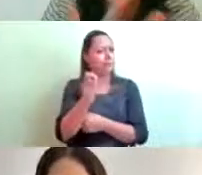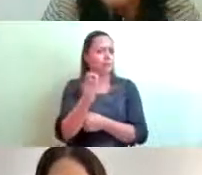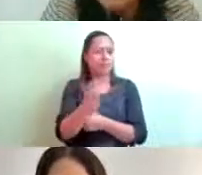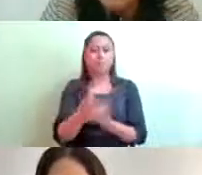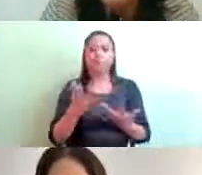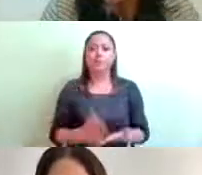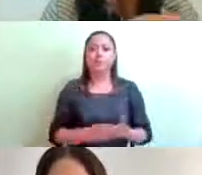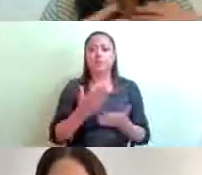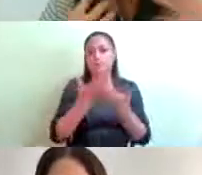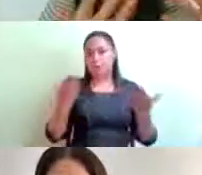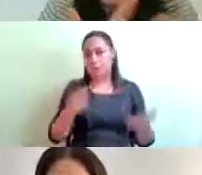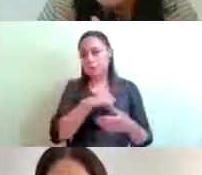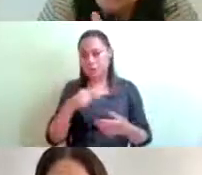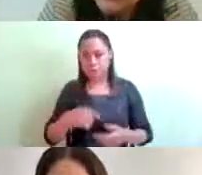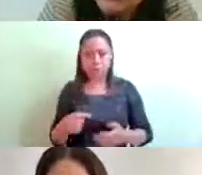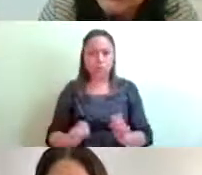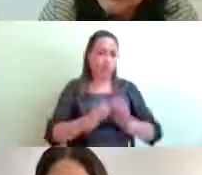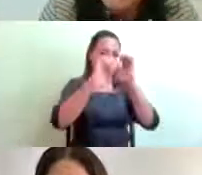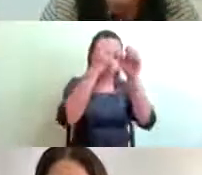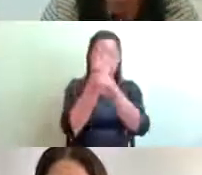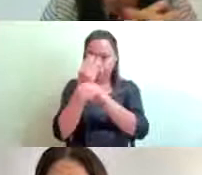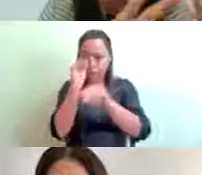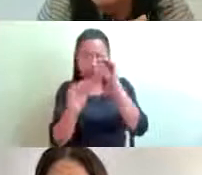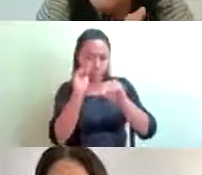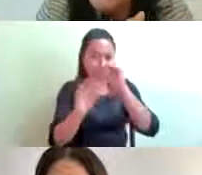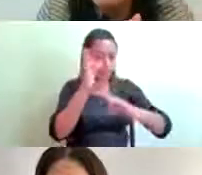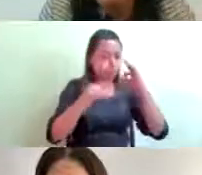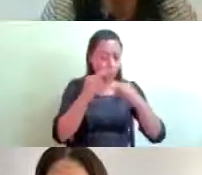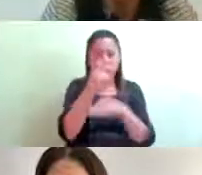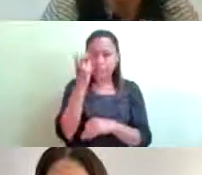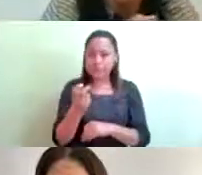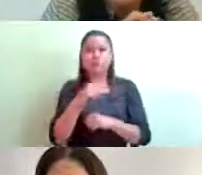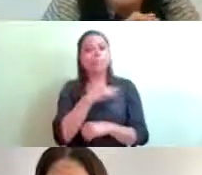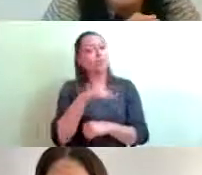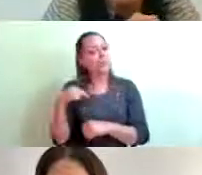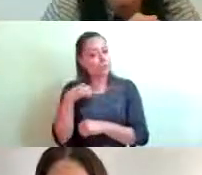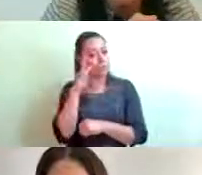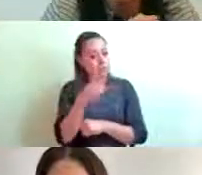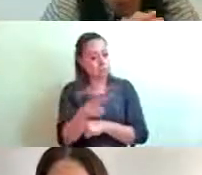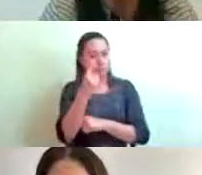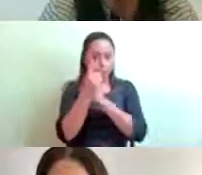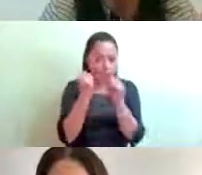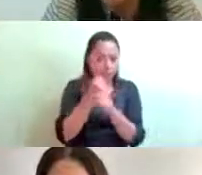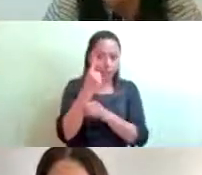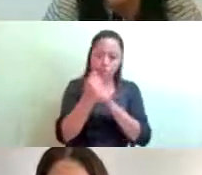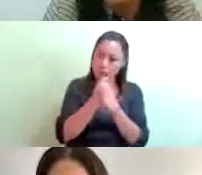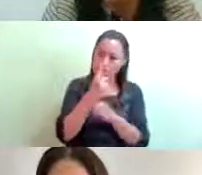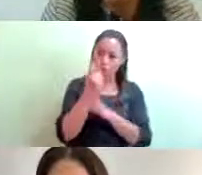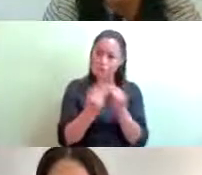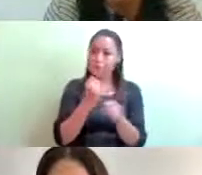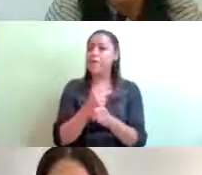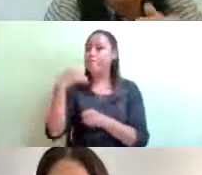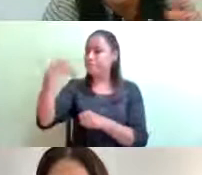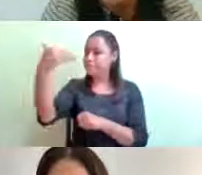recuperar infraestructura, de recuperar todos estos daños que normalmente vemos cada año, pues va a ser imposible de